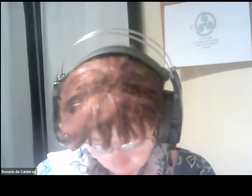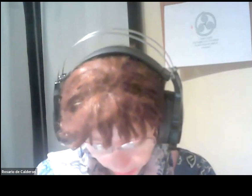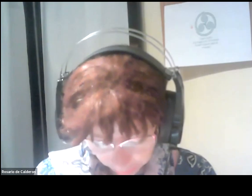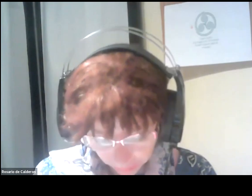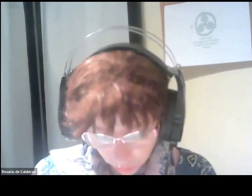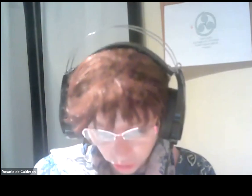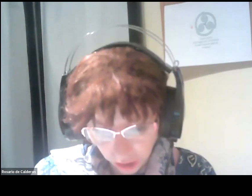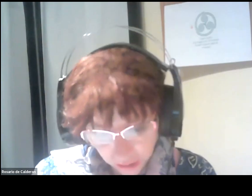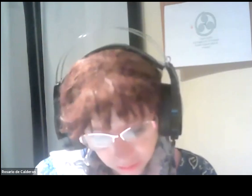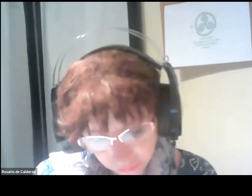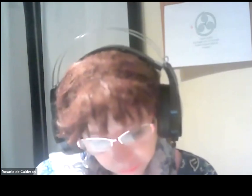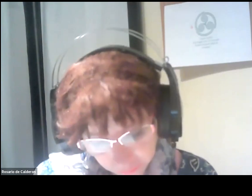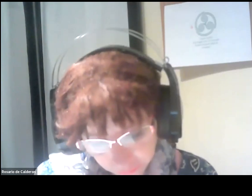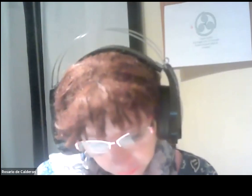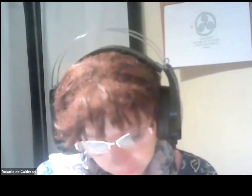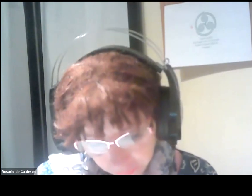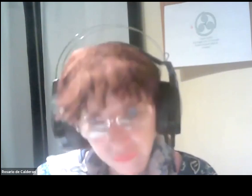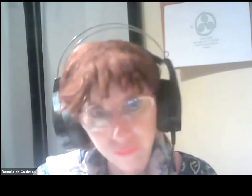william escuchad